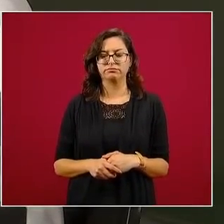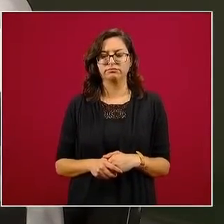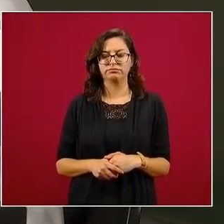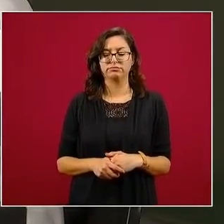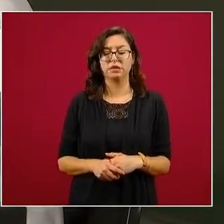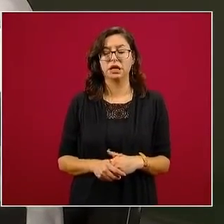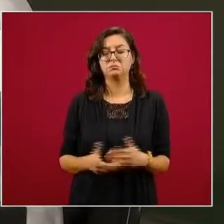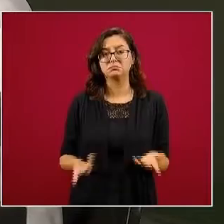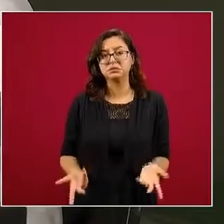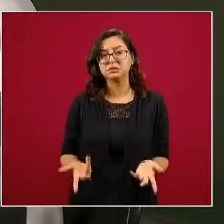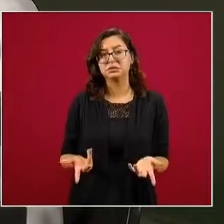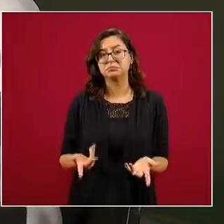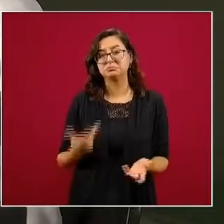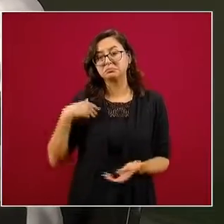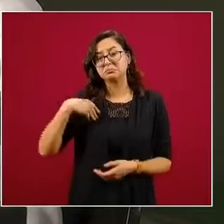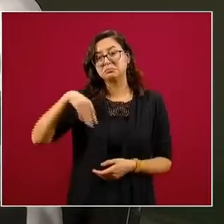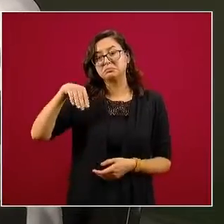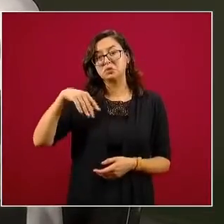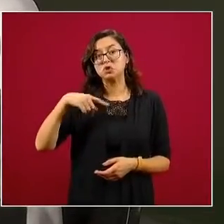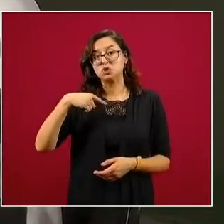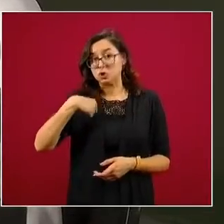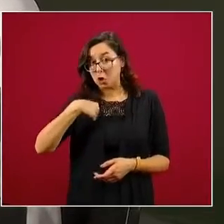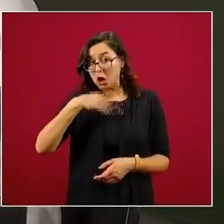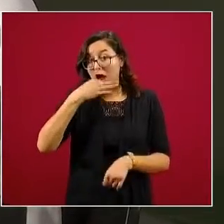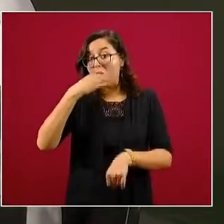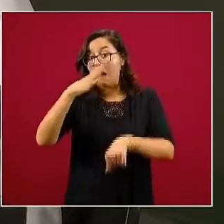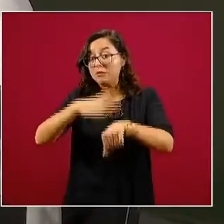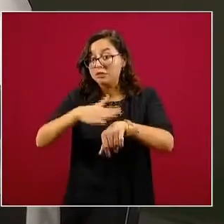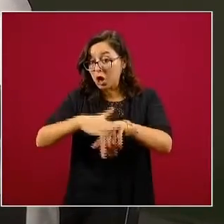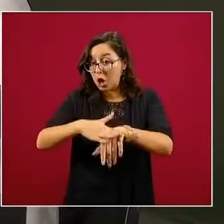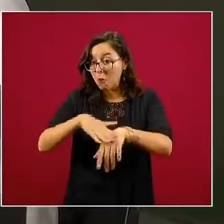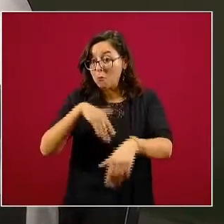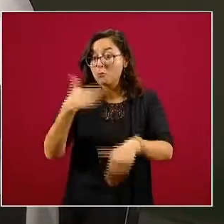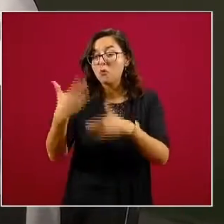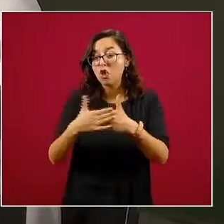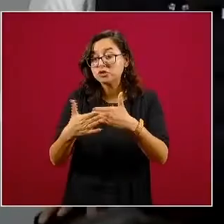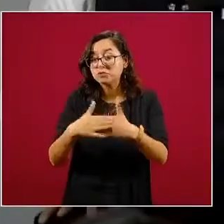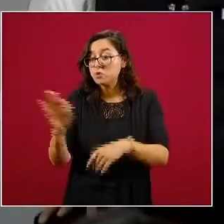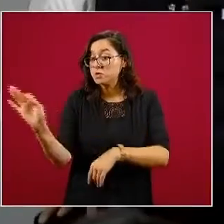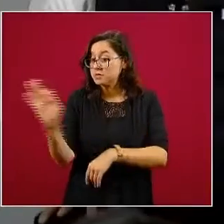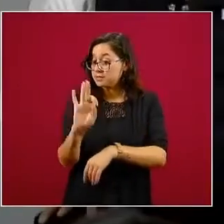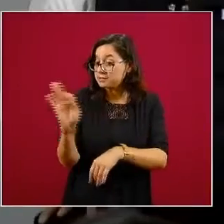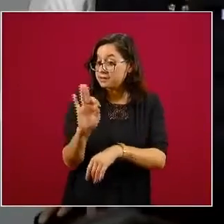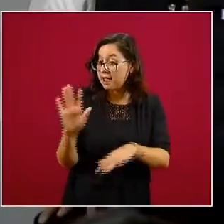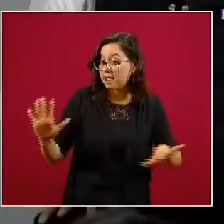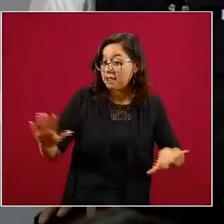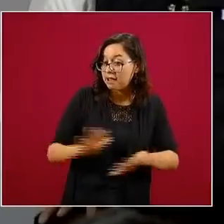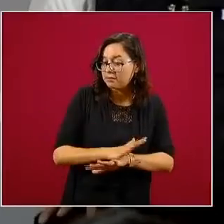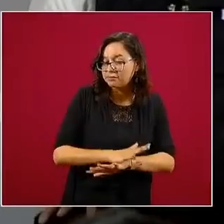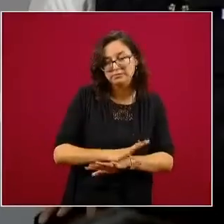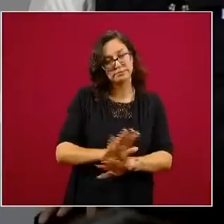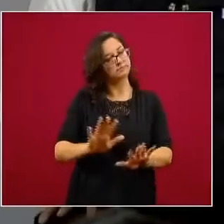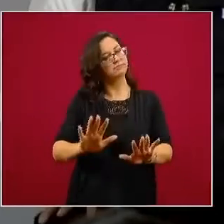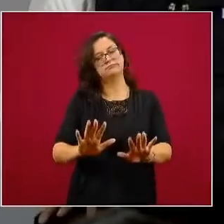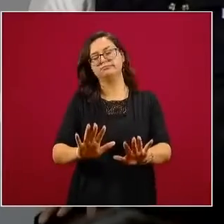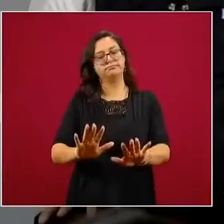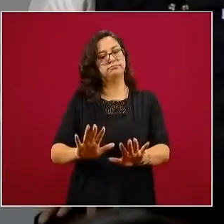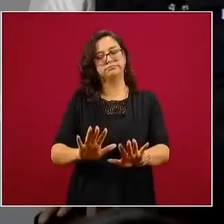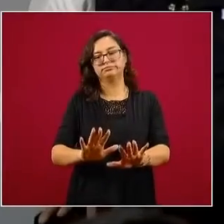de recursos escasos en una pandemia, en donde se tenía que determinar a quién sí y a quién no, otorgarle una cama